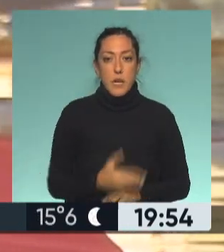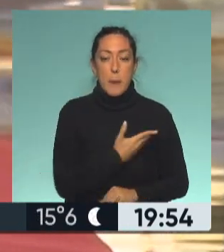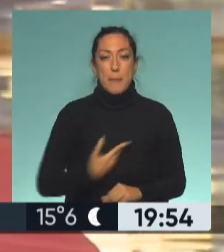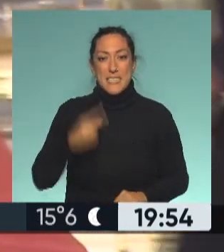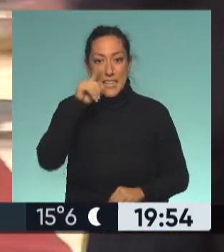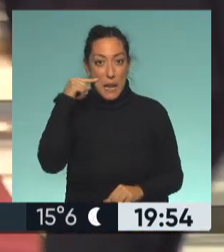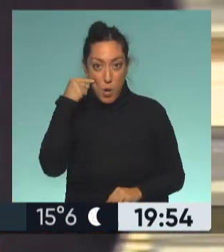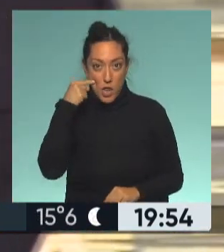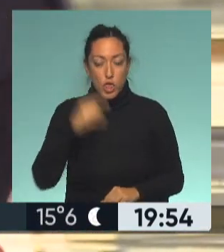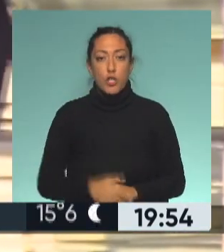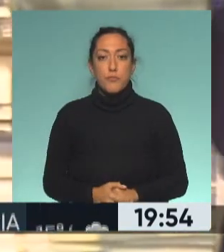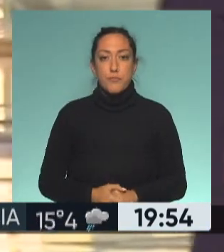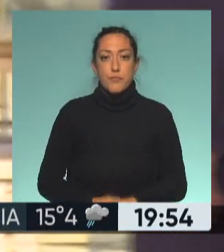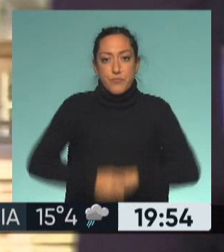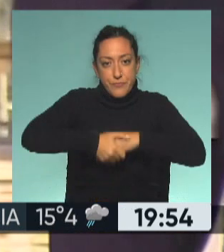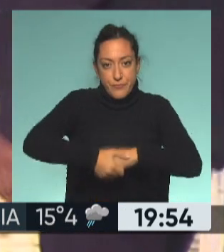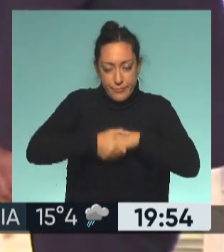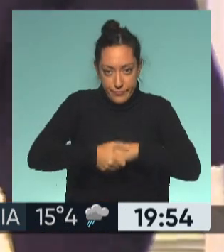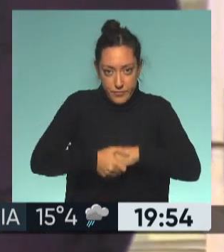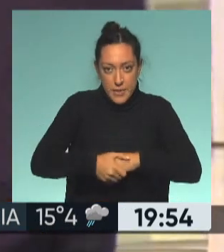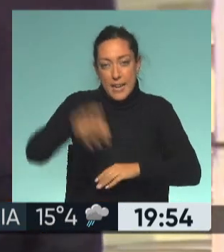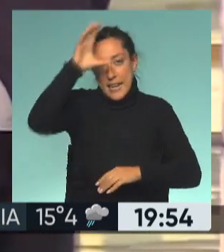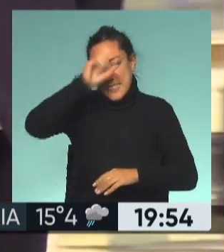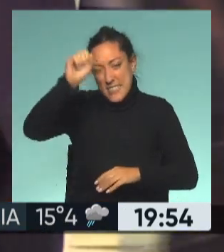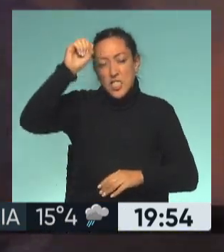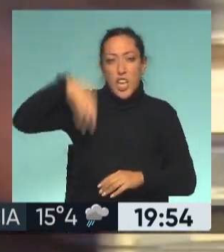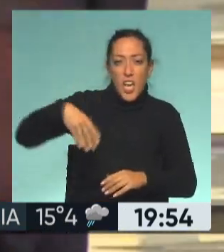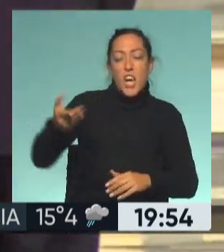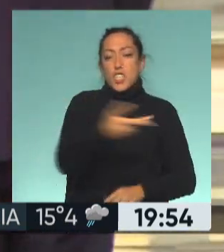Alberto Fernández. Se dan la mano, ahí aparece nuestro canciller, aparece